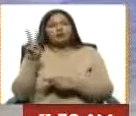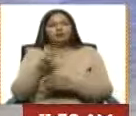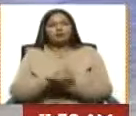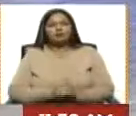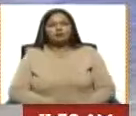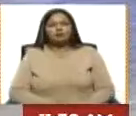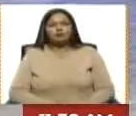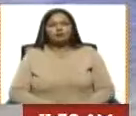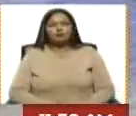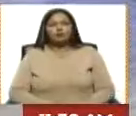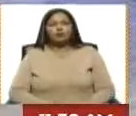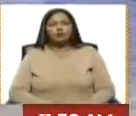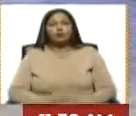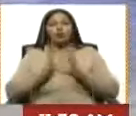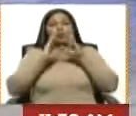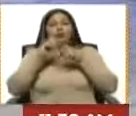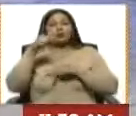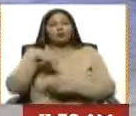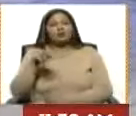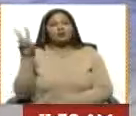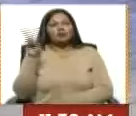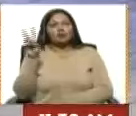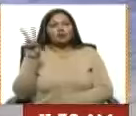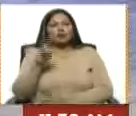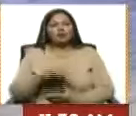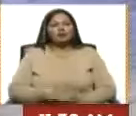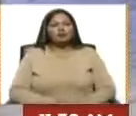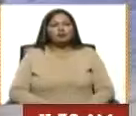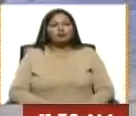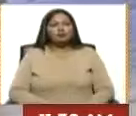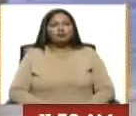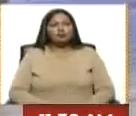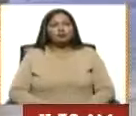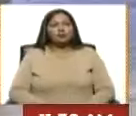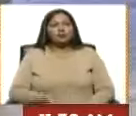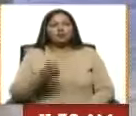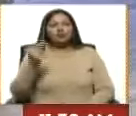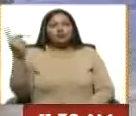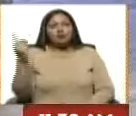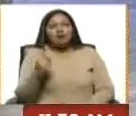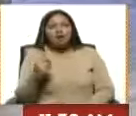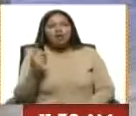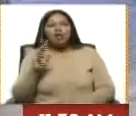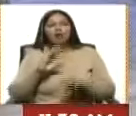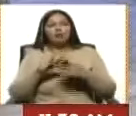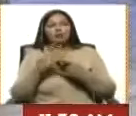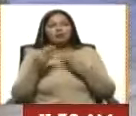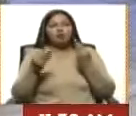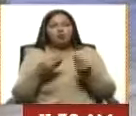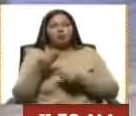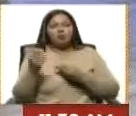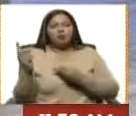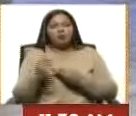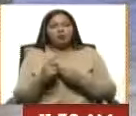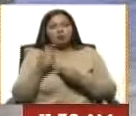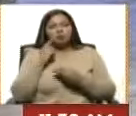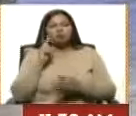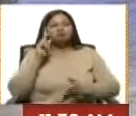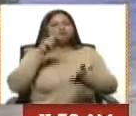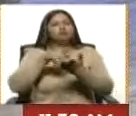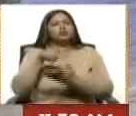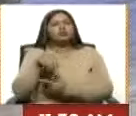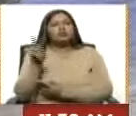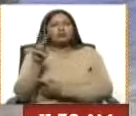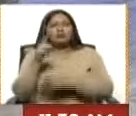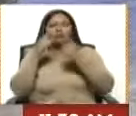me habían contado de Venezuela, sí, todos decían, lo que me habían contado de Venezuela era que no viniera, que estaba, que cómo era posible que yo viviera, y yo me atreví, vine a Venezuela, y